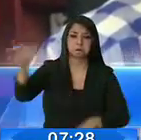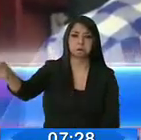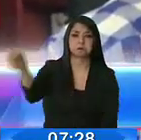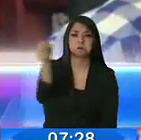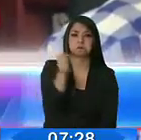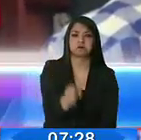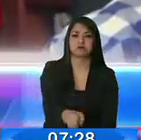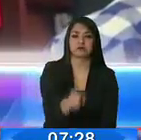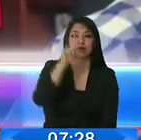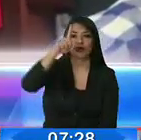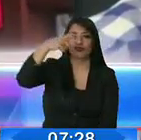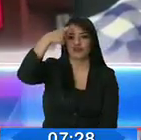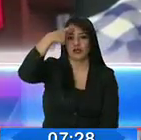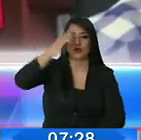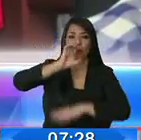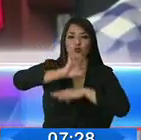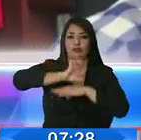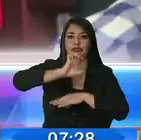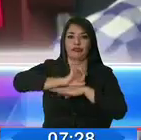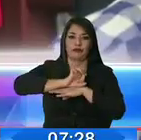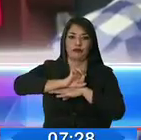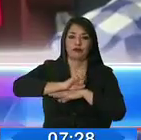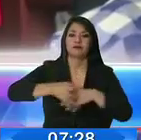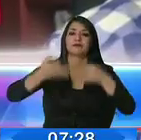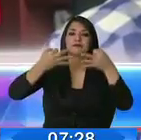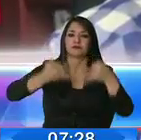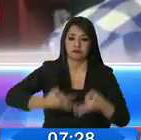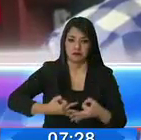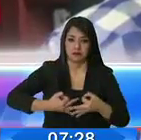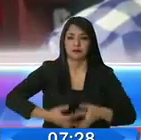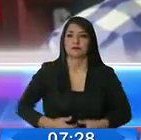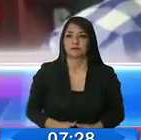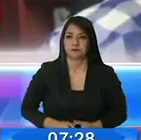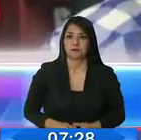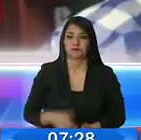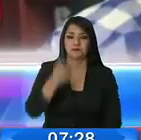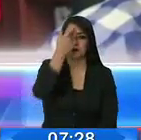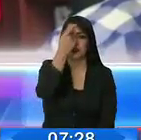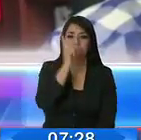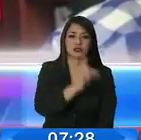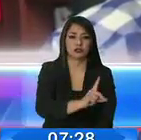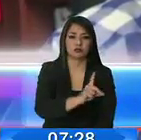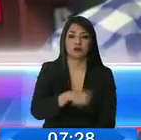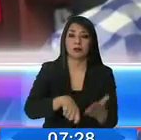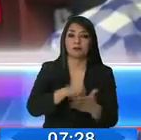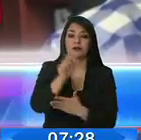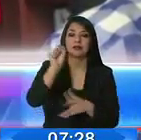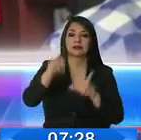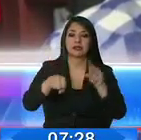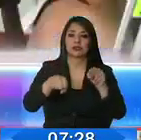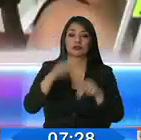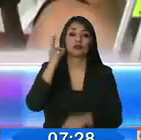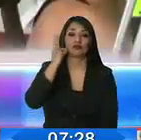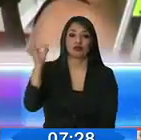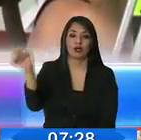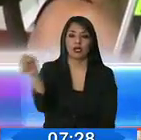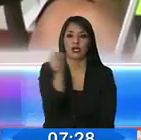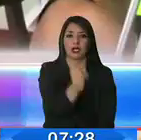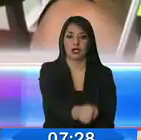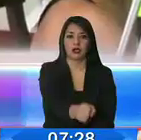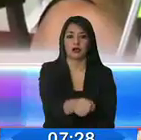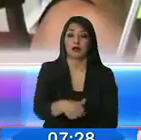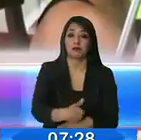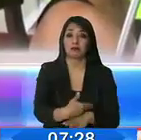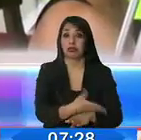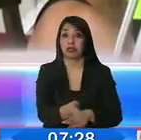gobierno ecuatoriano desde el punto de vista formal, y tome la decisión si autoriza o no la extradición. Pasaron unas horas